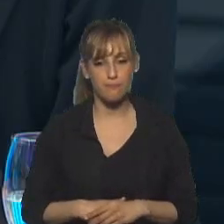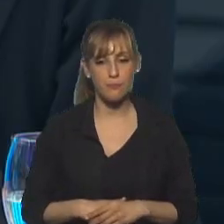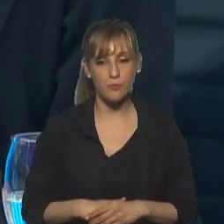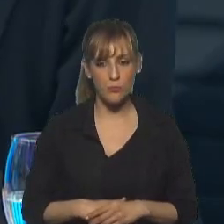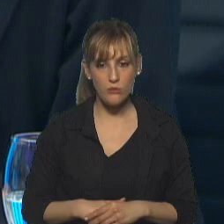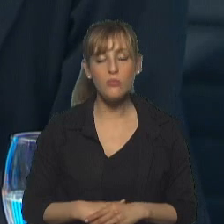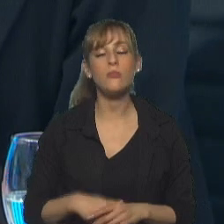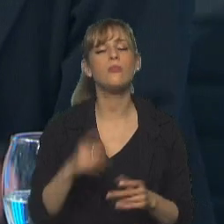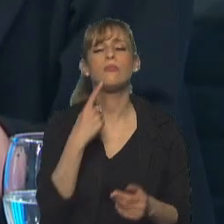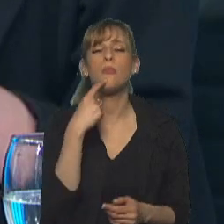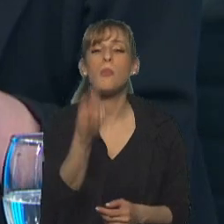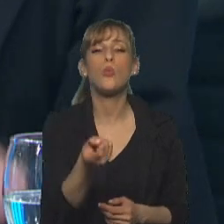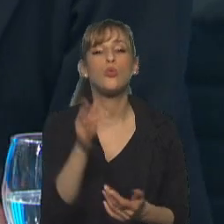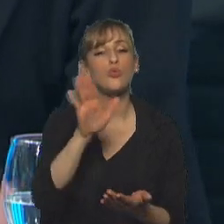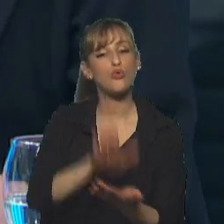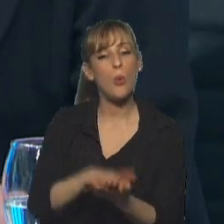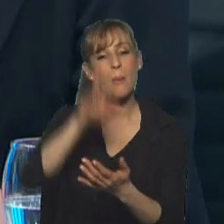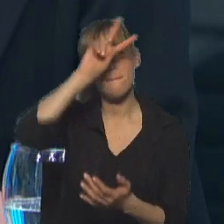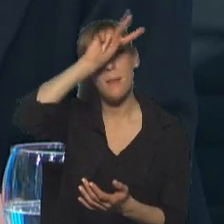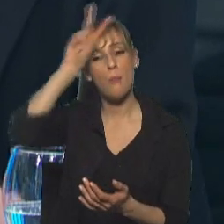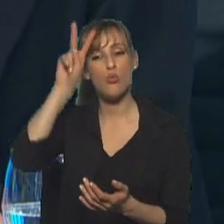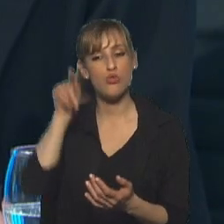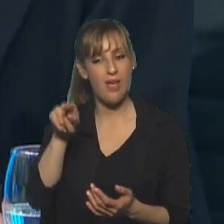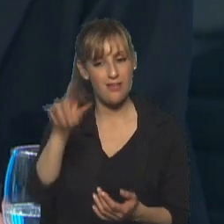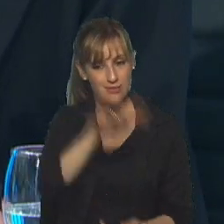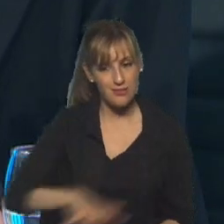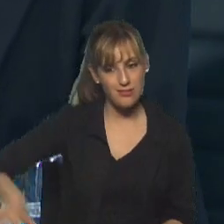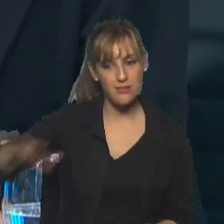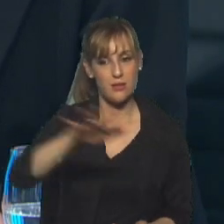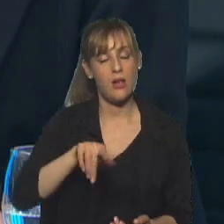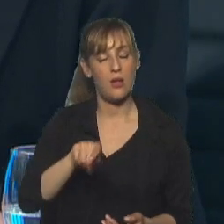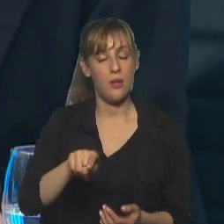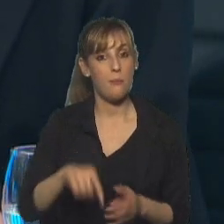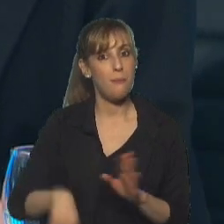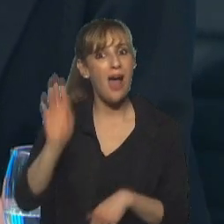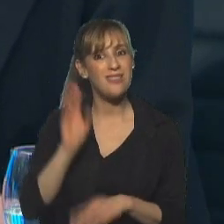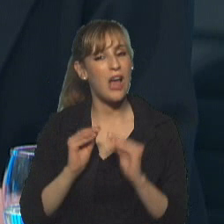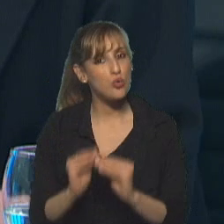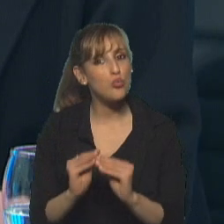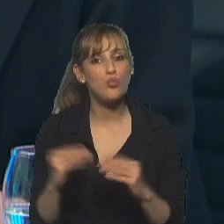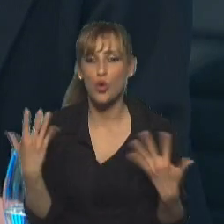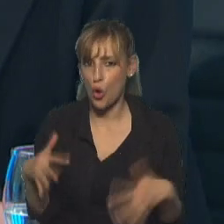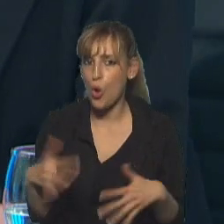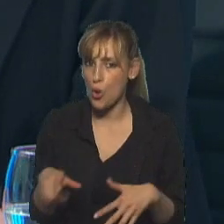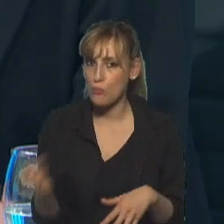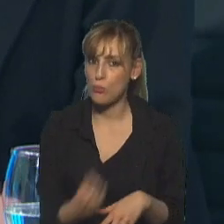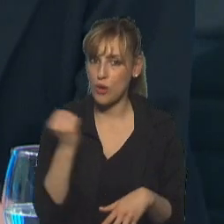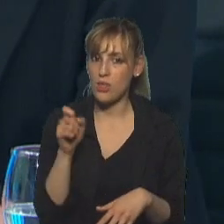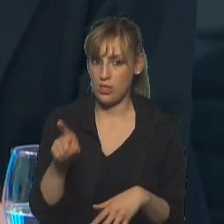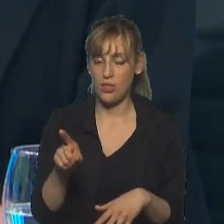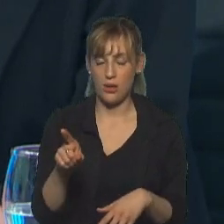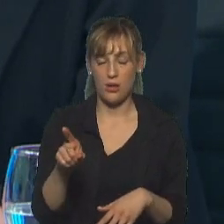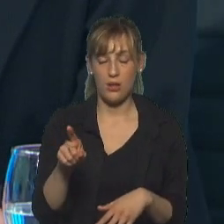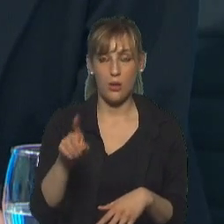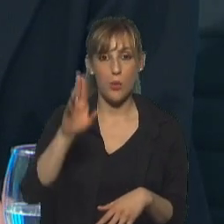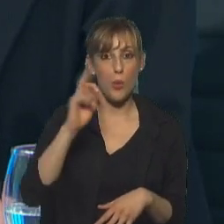conflictividad mapuche, que es uno de los puntos más problemáticos de la agenda de Gabriel Boric, del gobierno. Y por otro lado,